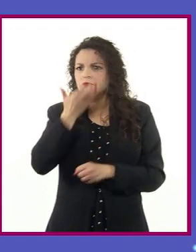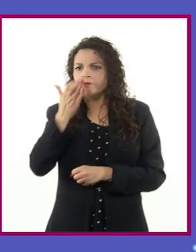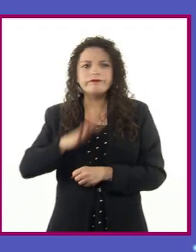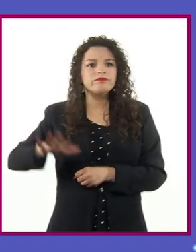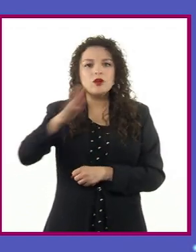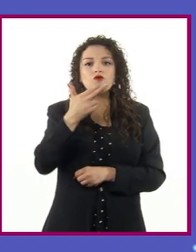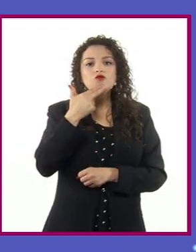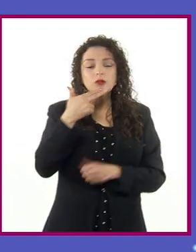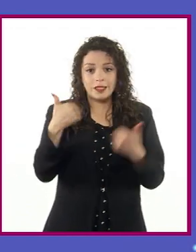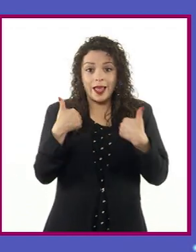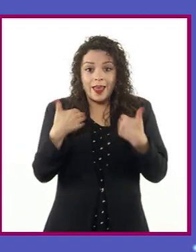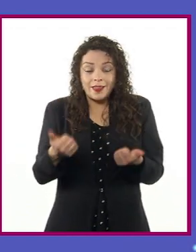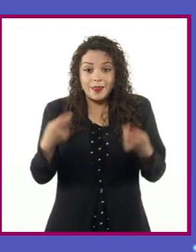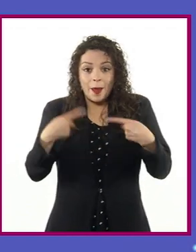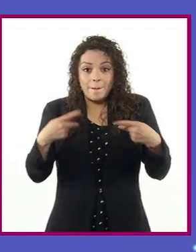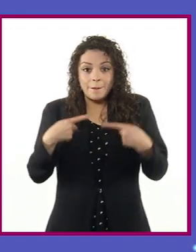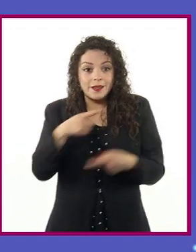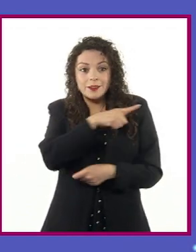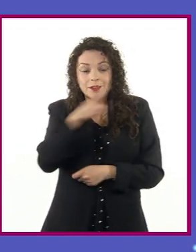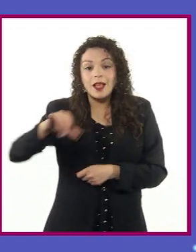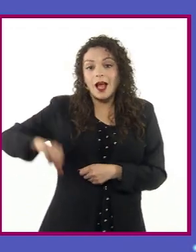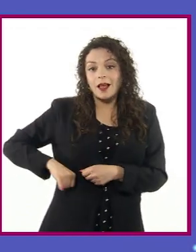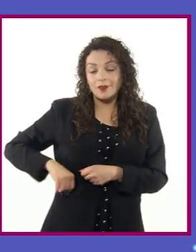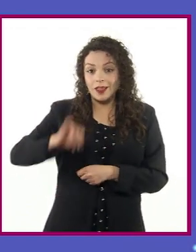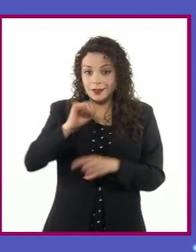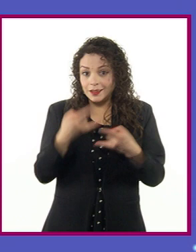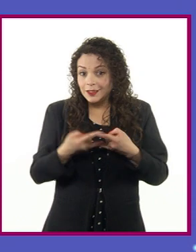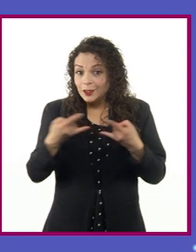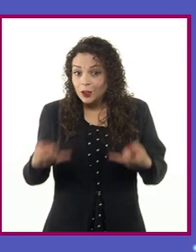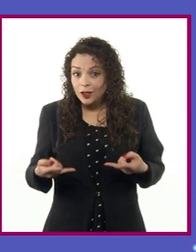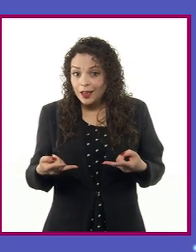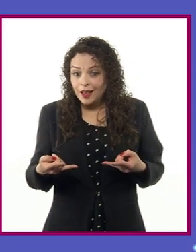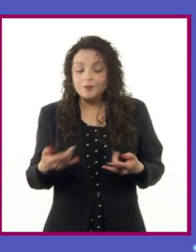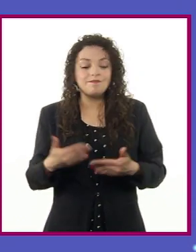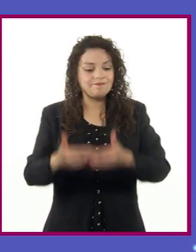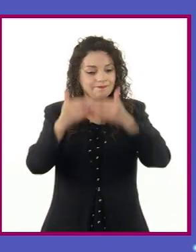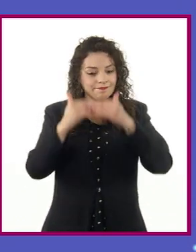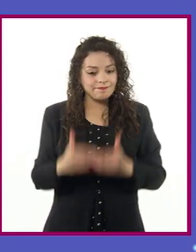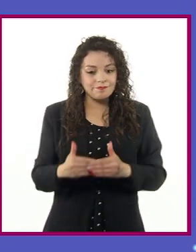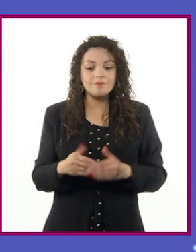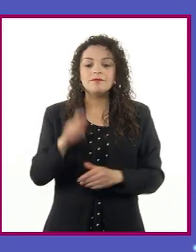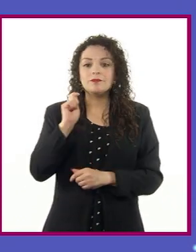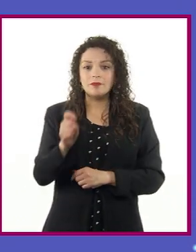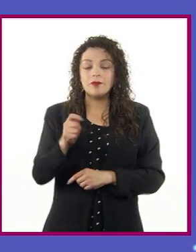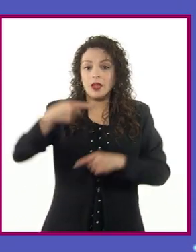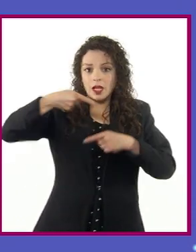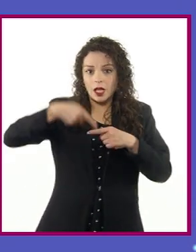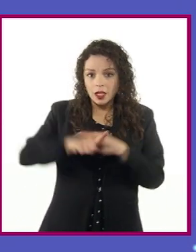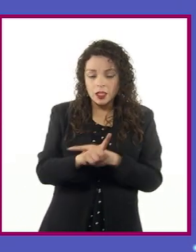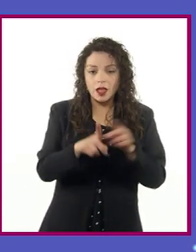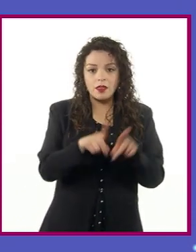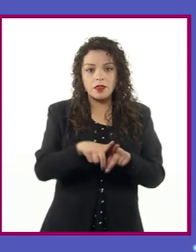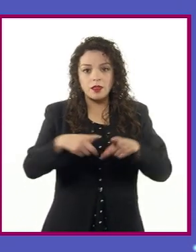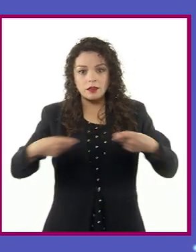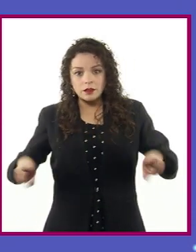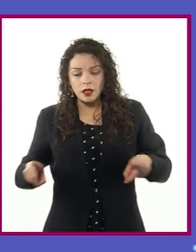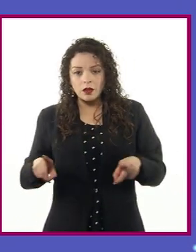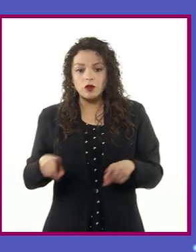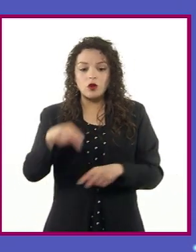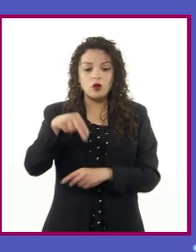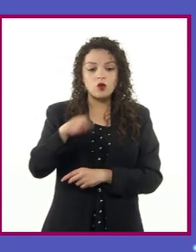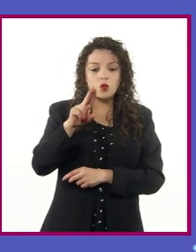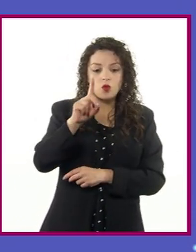el público al que está dirigida la historieta? ¿Su estructura considera el inicio, el desarrollo, el nudo